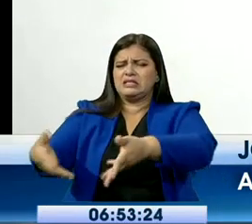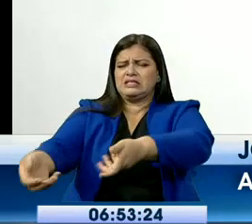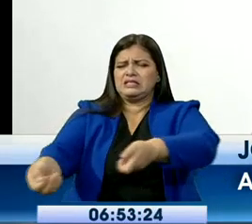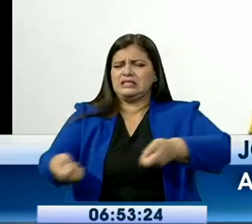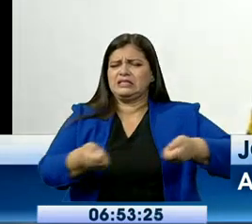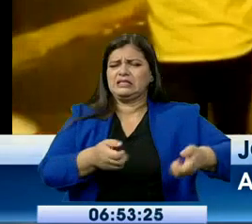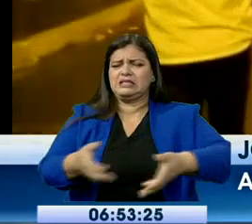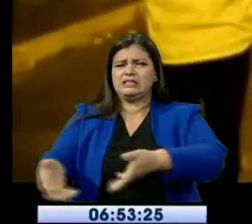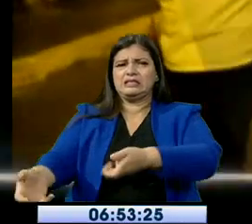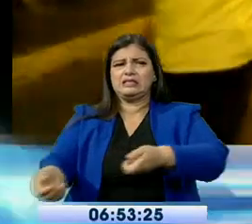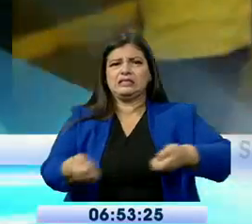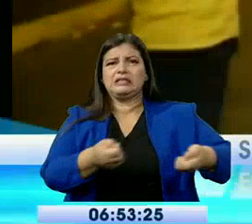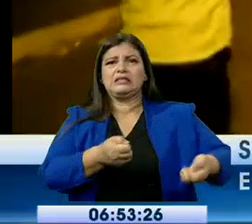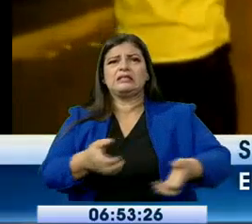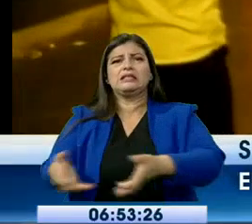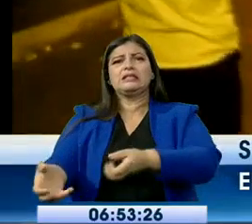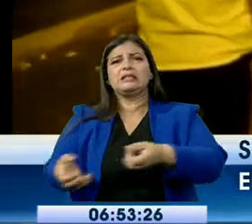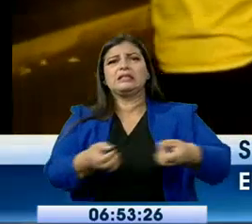demoró.